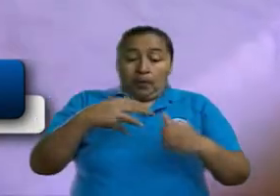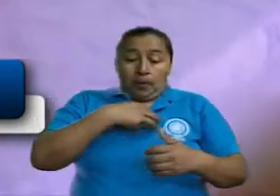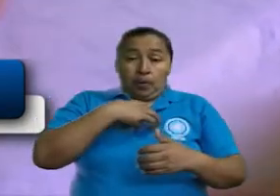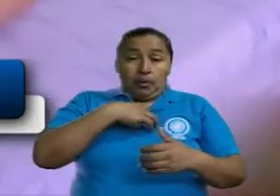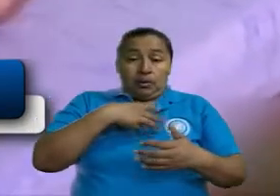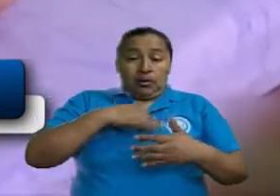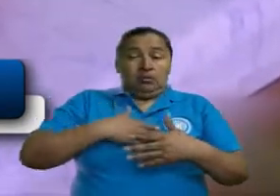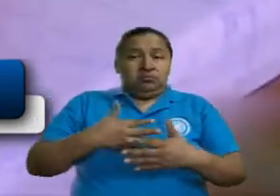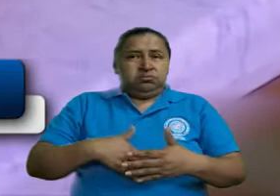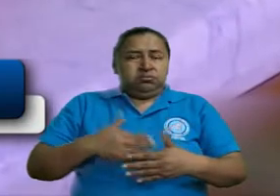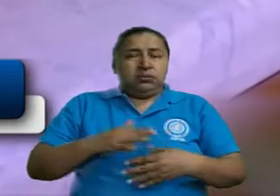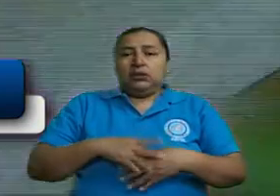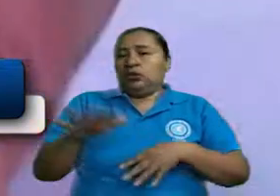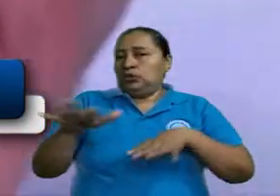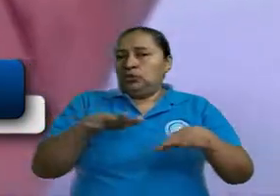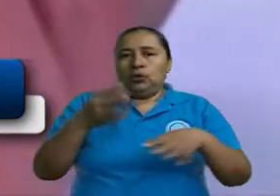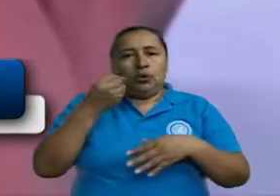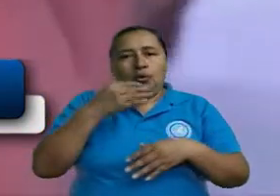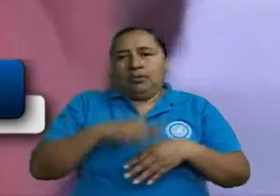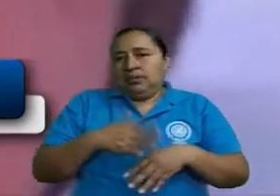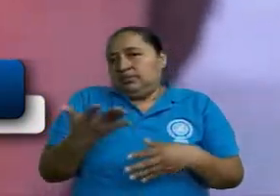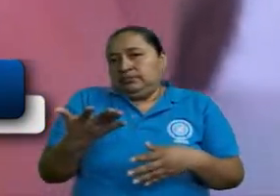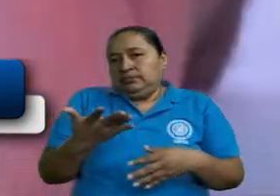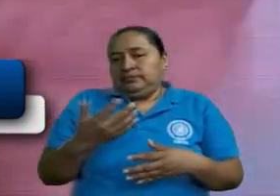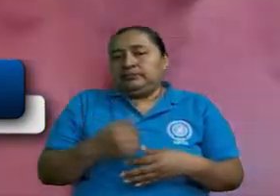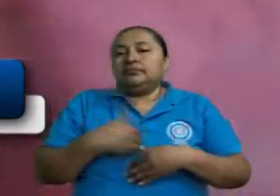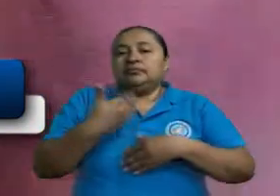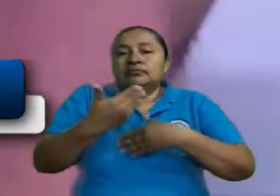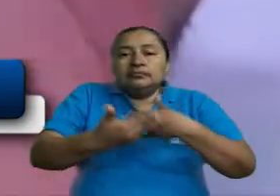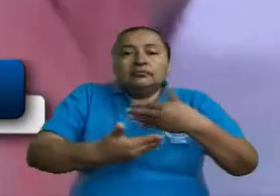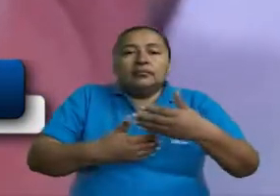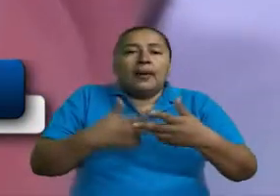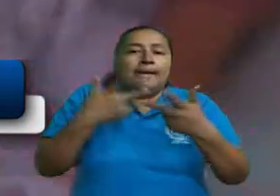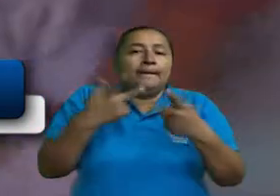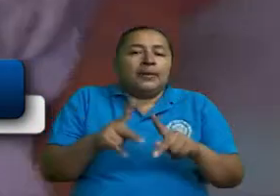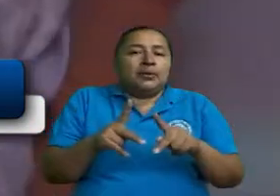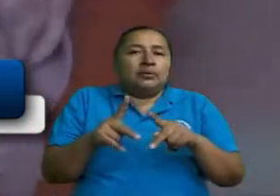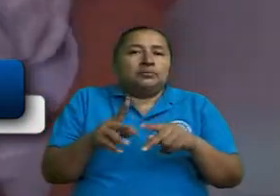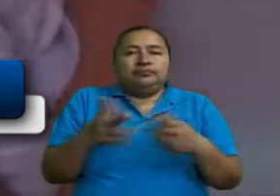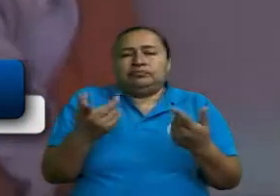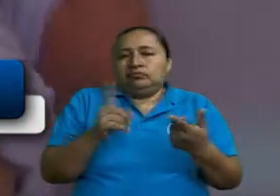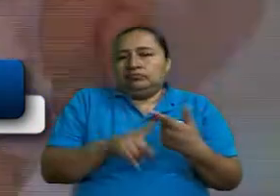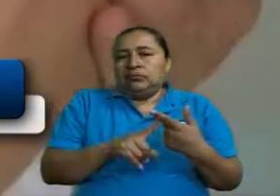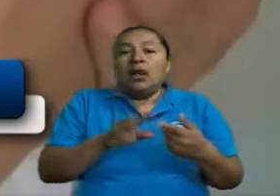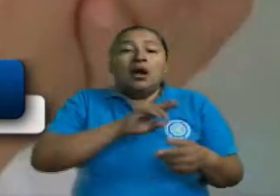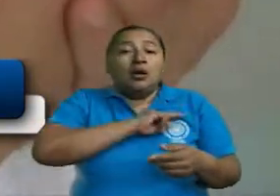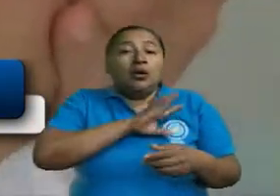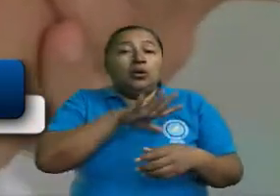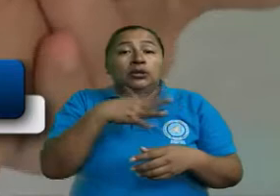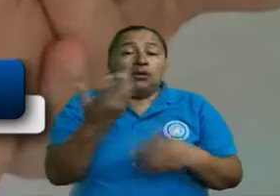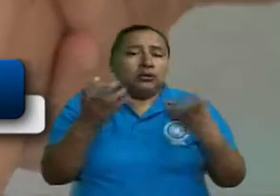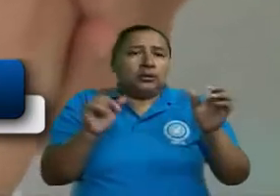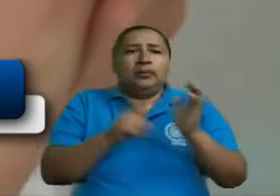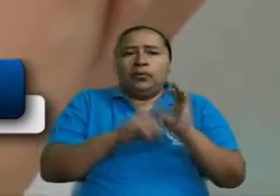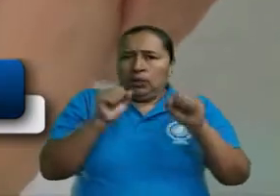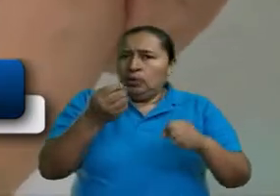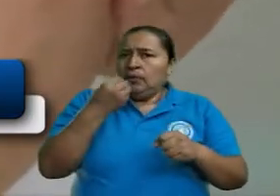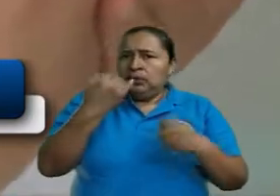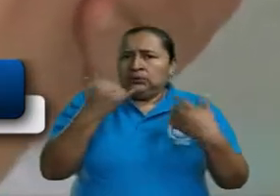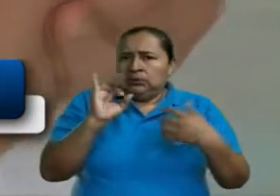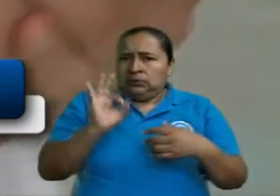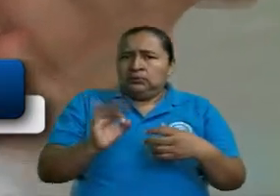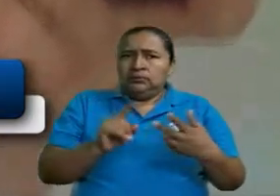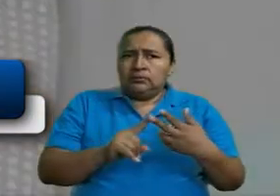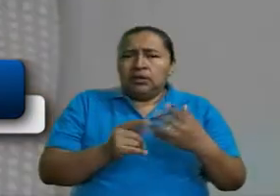cólico, entonces que tampoco eso lo inquiera. Pero no evitamos la carne roja, no